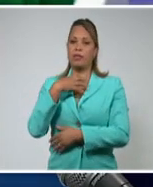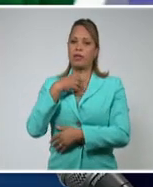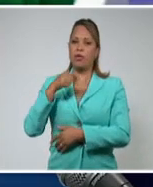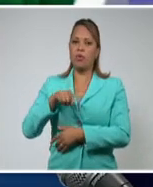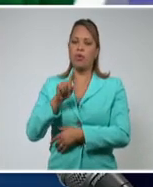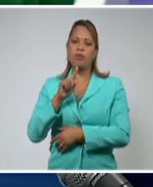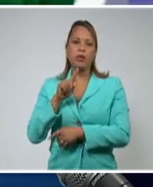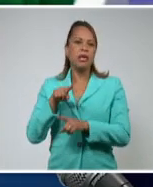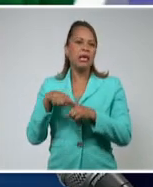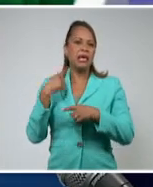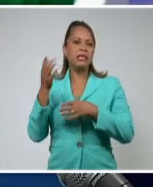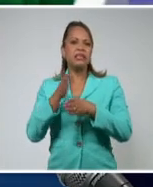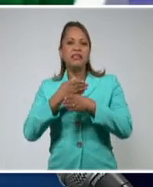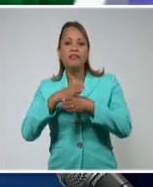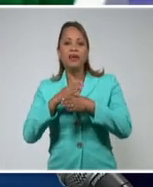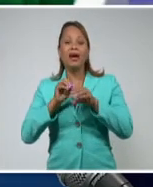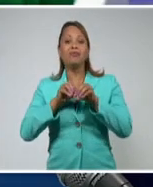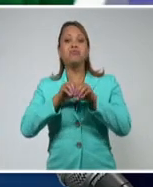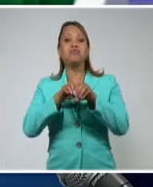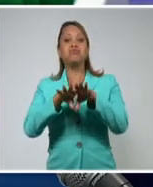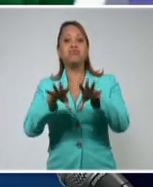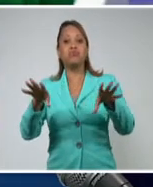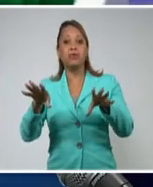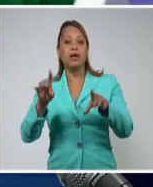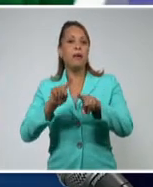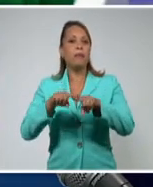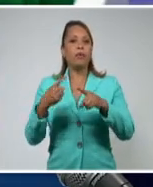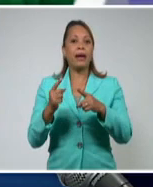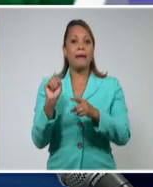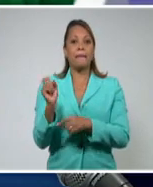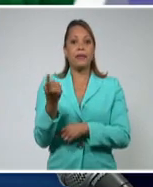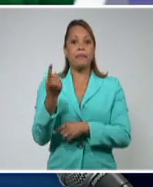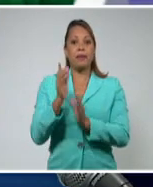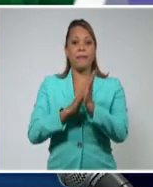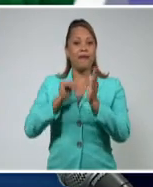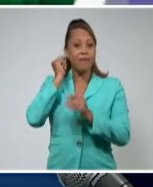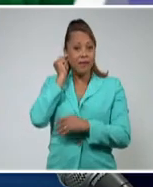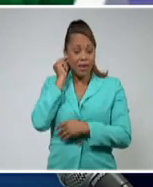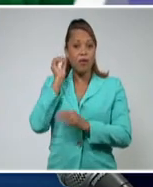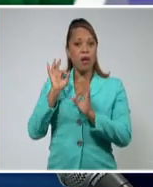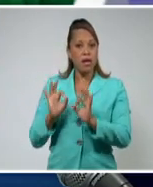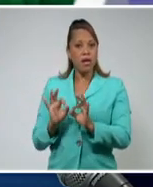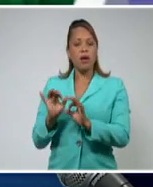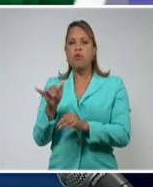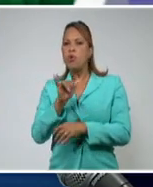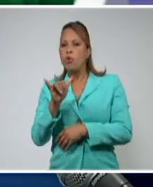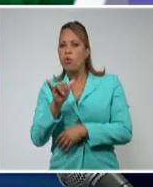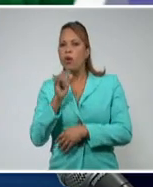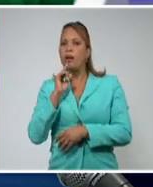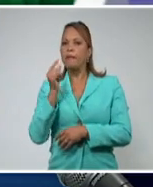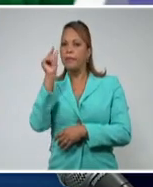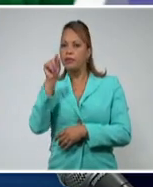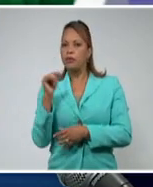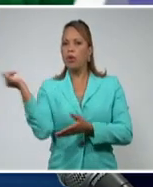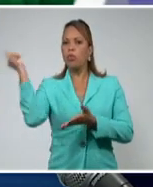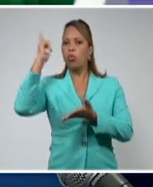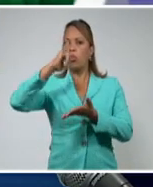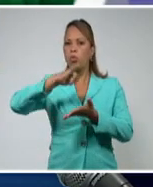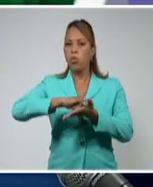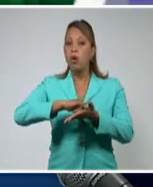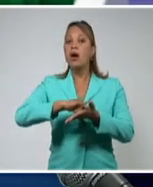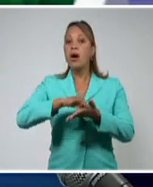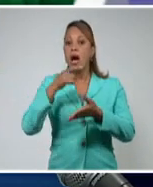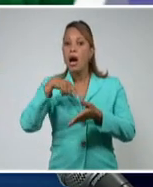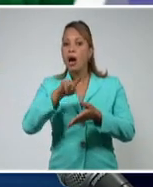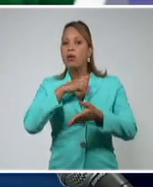transmisión porque el primero en febrero había fundamentalmente caso importado ahora la